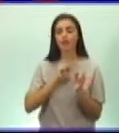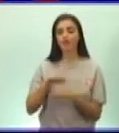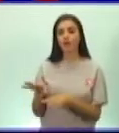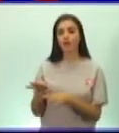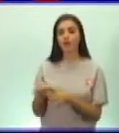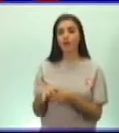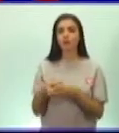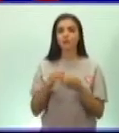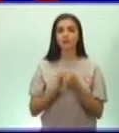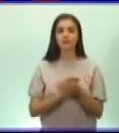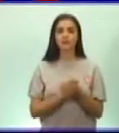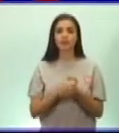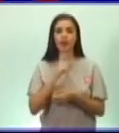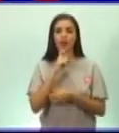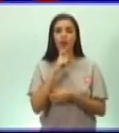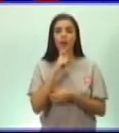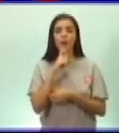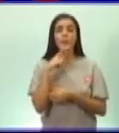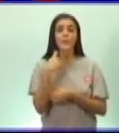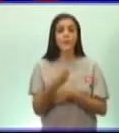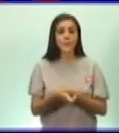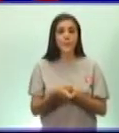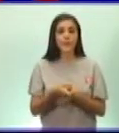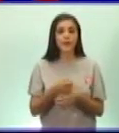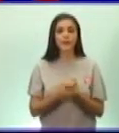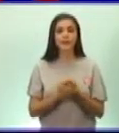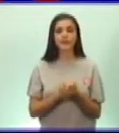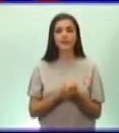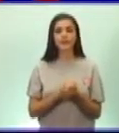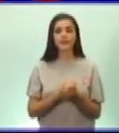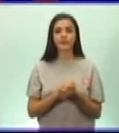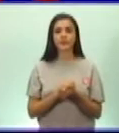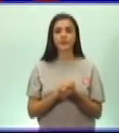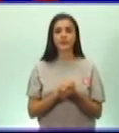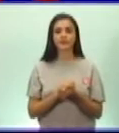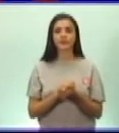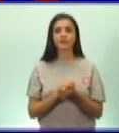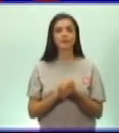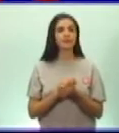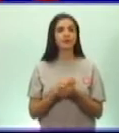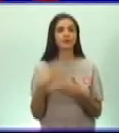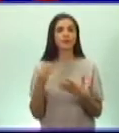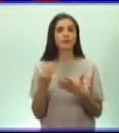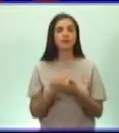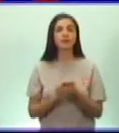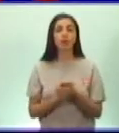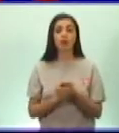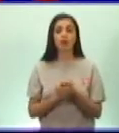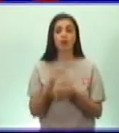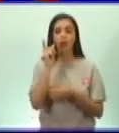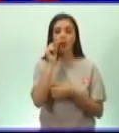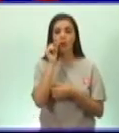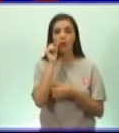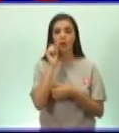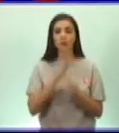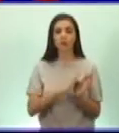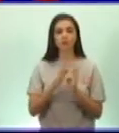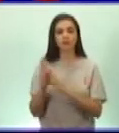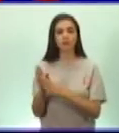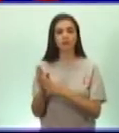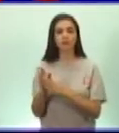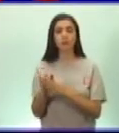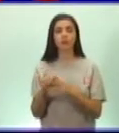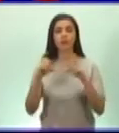al exterior. Decirle que en los hombres la uretra, además de llevar la